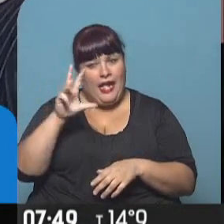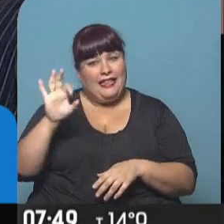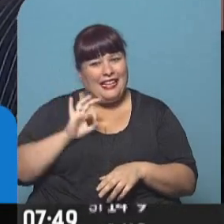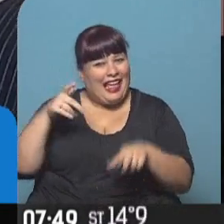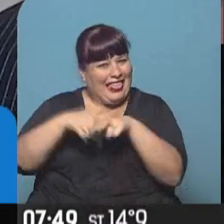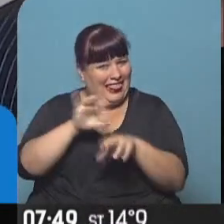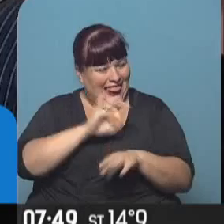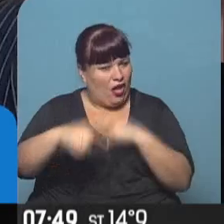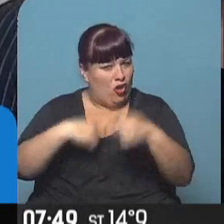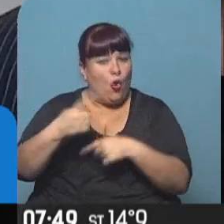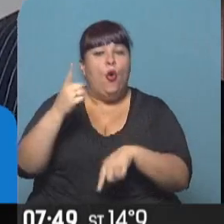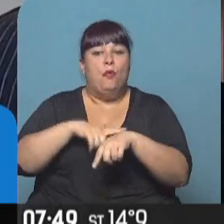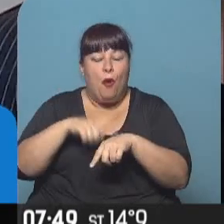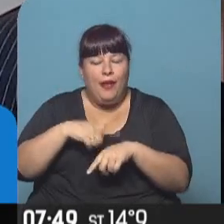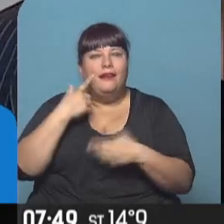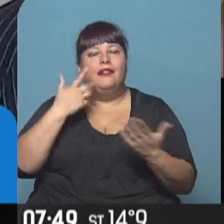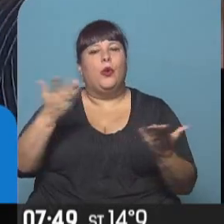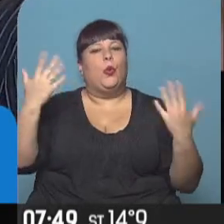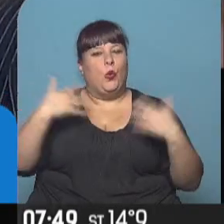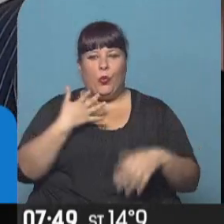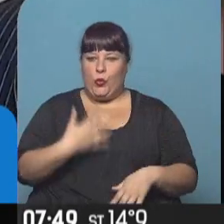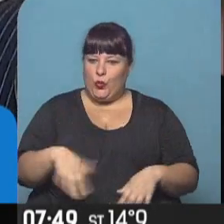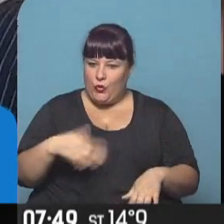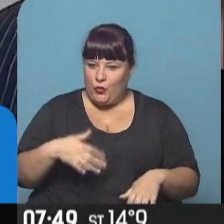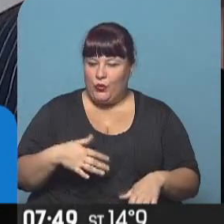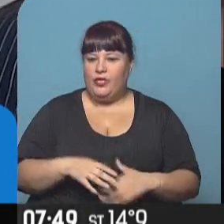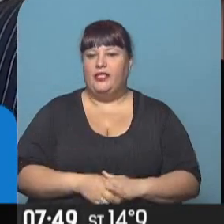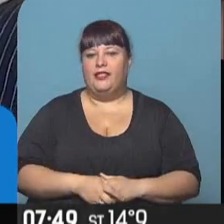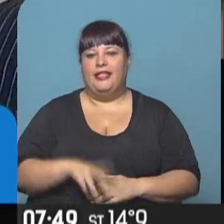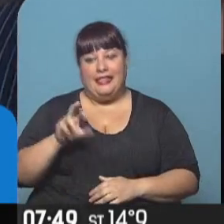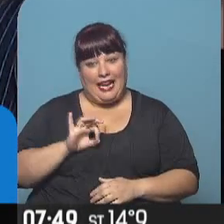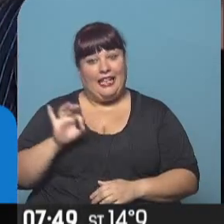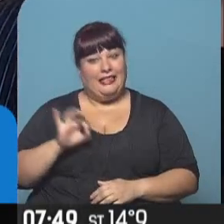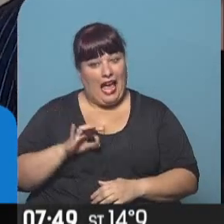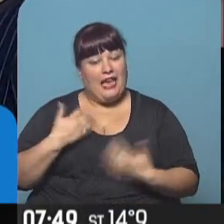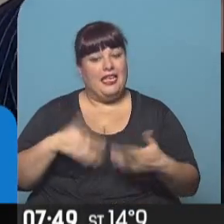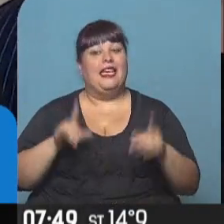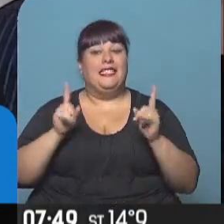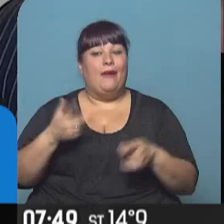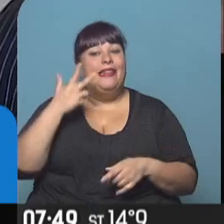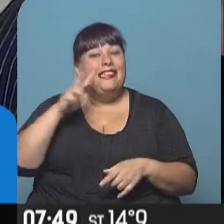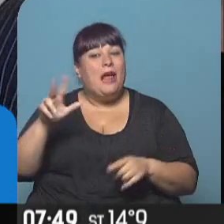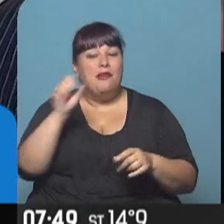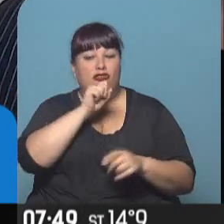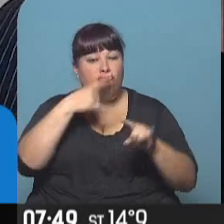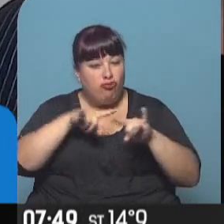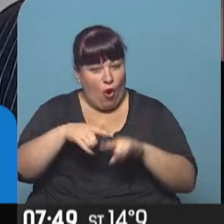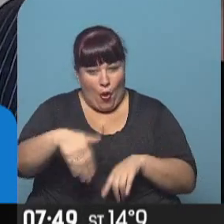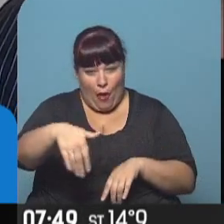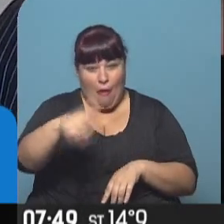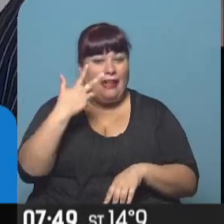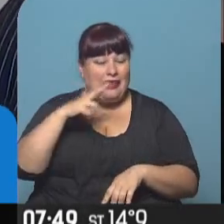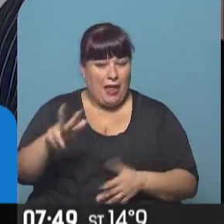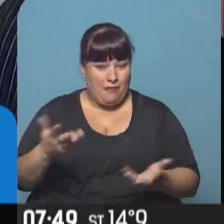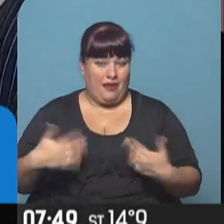años ininterrumpidamente, en un momento levantás la cabeza y mirás y decís, wow, 30 años, y además 3.000 conciertos, estamos ya a punto de